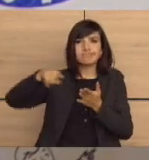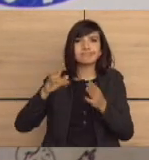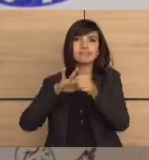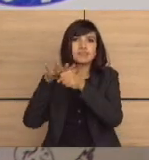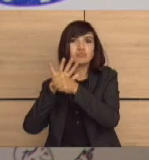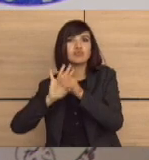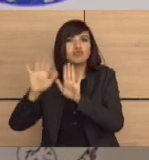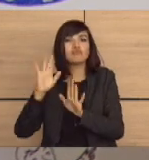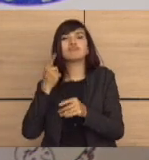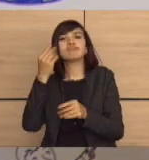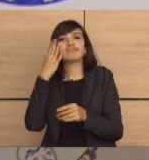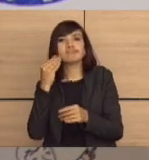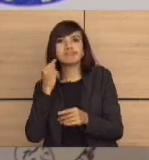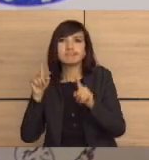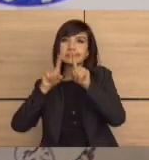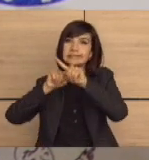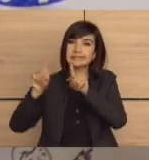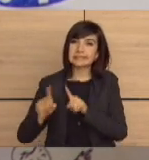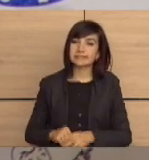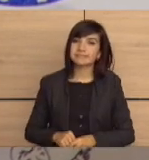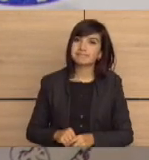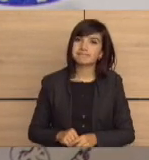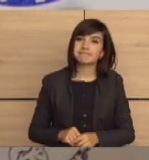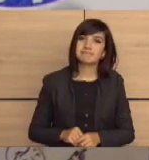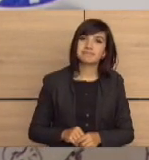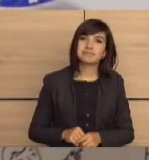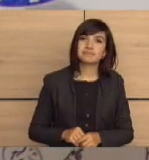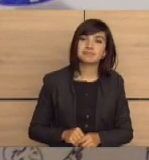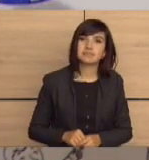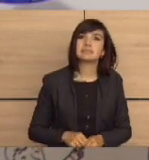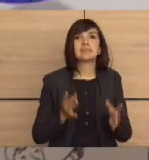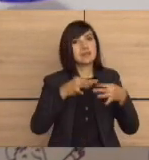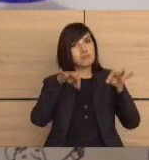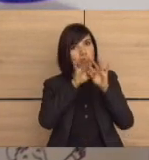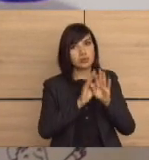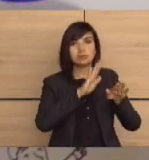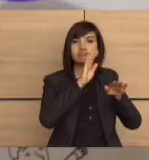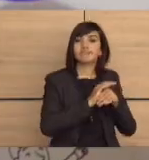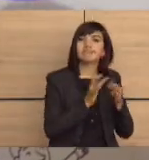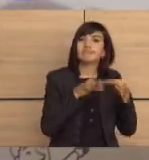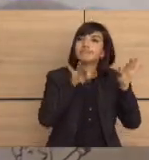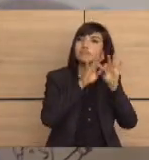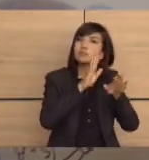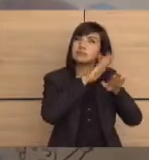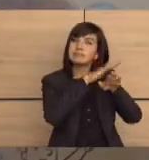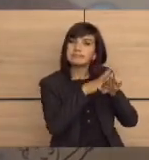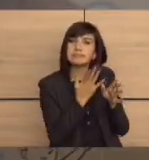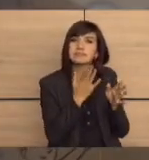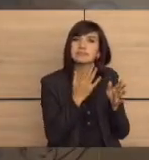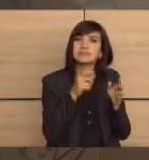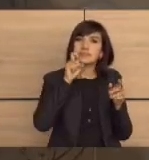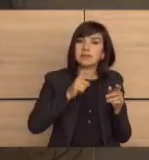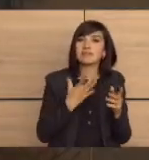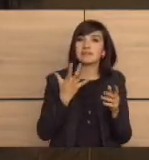comisión, pues consideramos que puede ser importante o es importante que la comisión tenga en cuenta la historia no contada, ¿sí? La historia